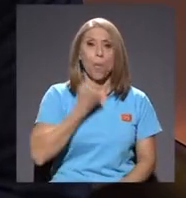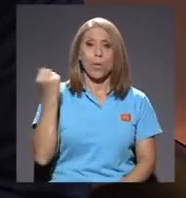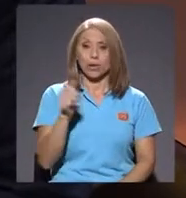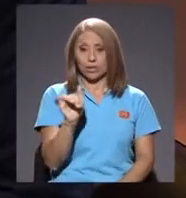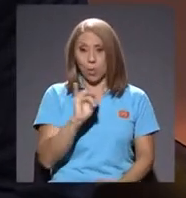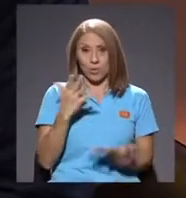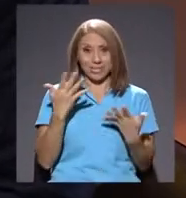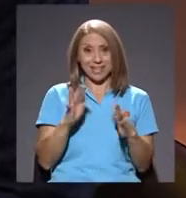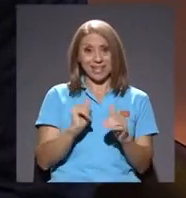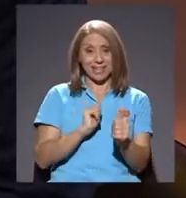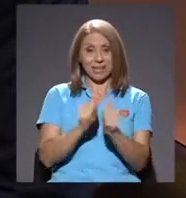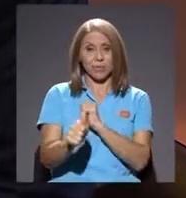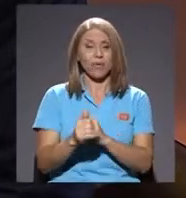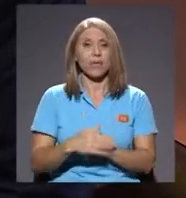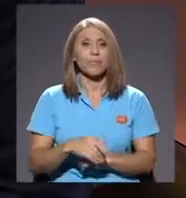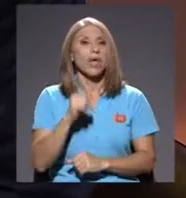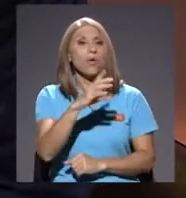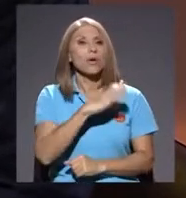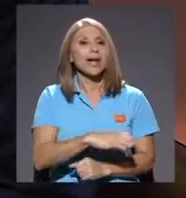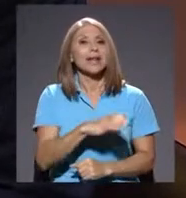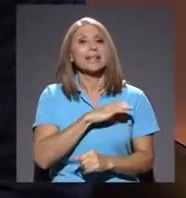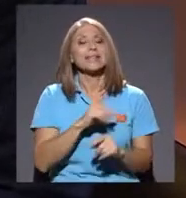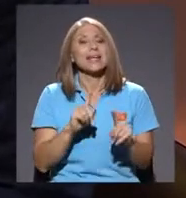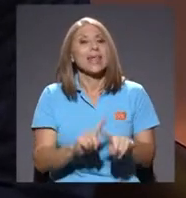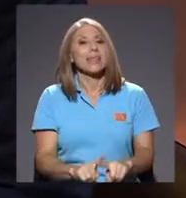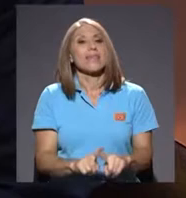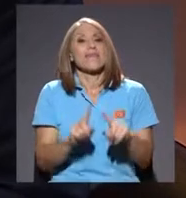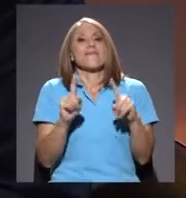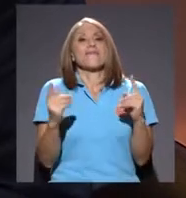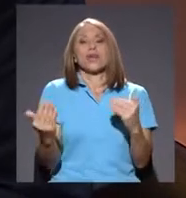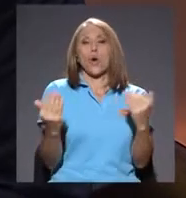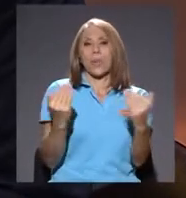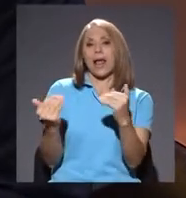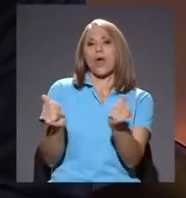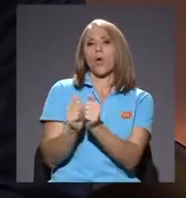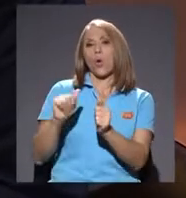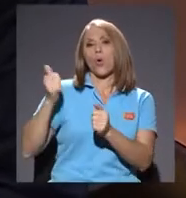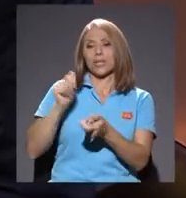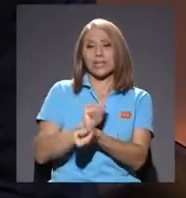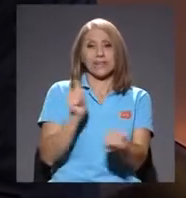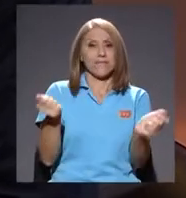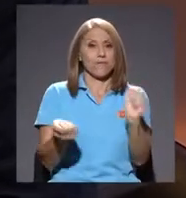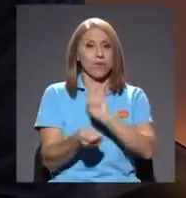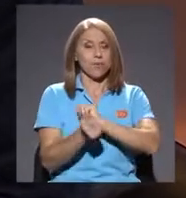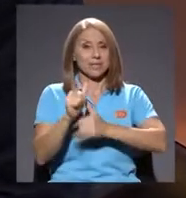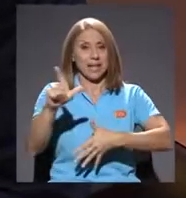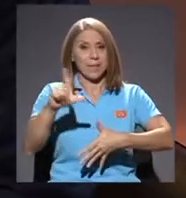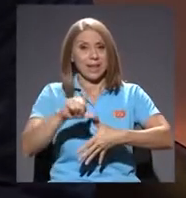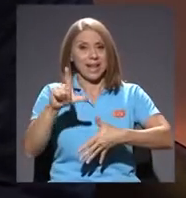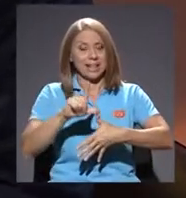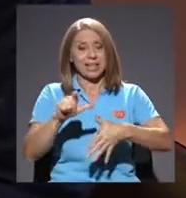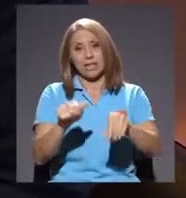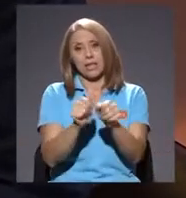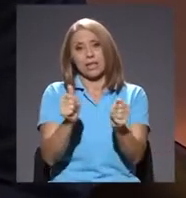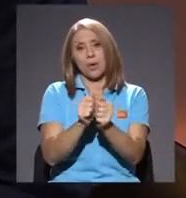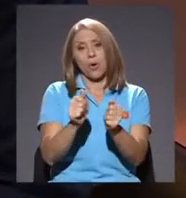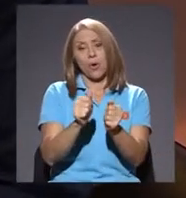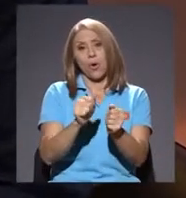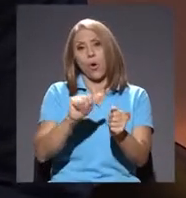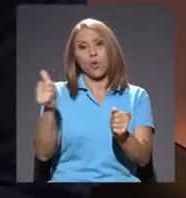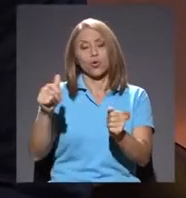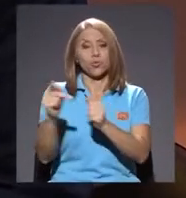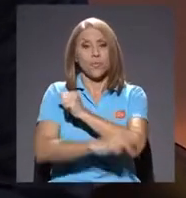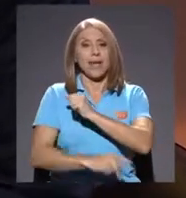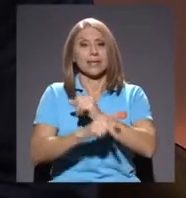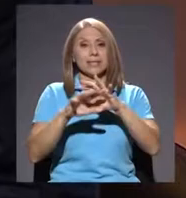que lo que lo distingue de otros de otras reformas que han ocurrido en américa latina y otras partes del mundo y es que